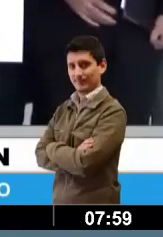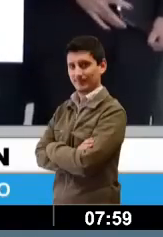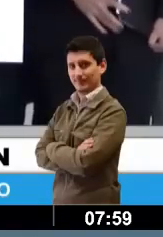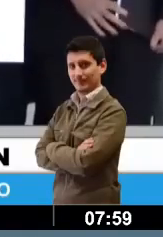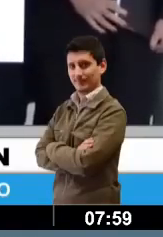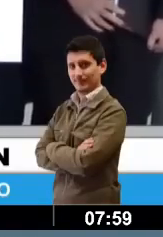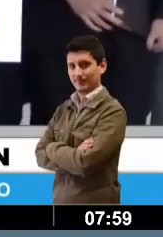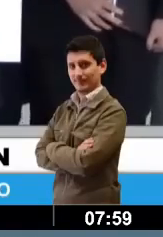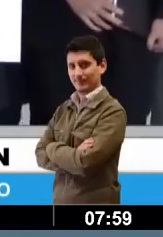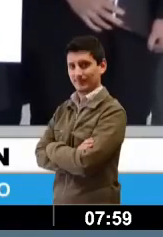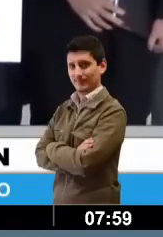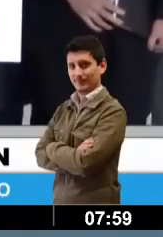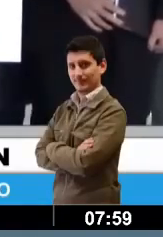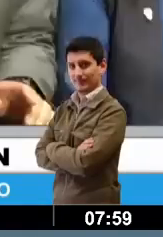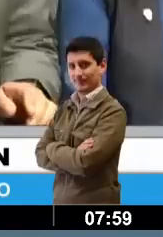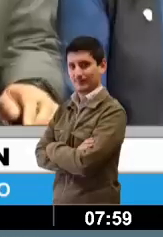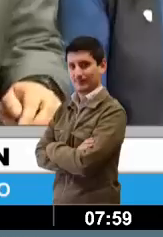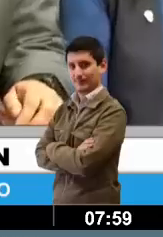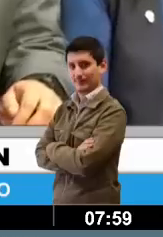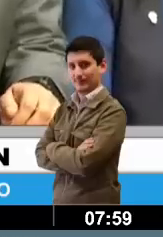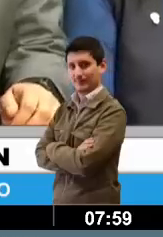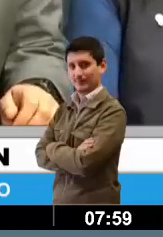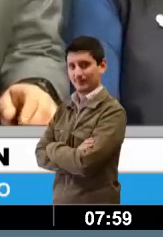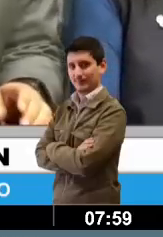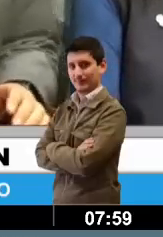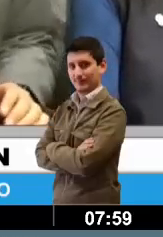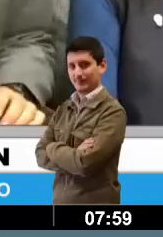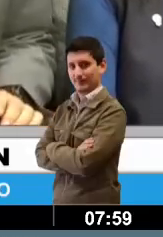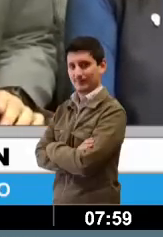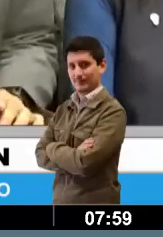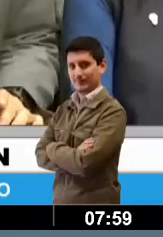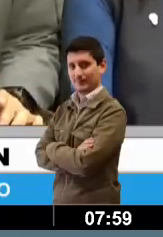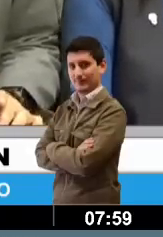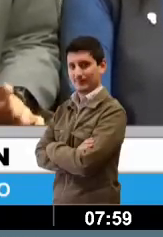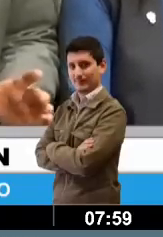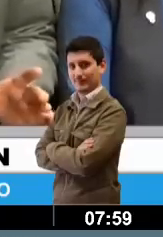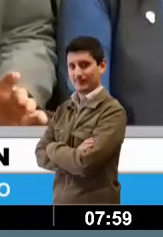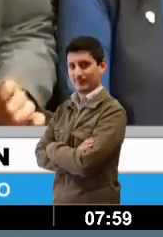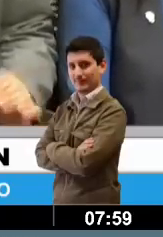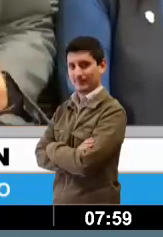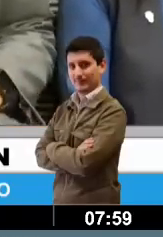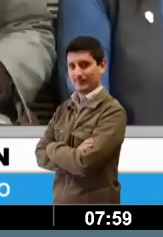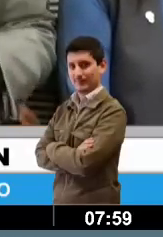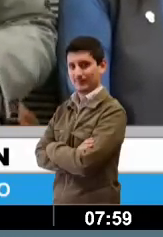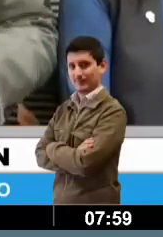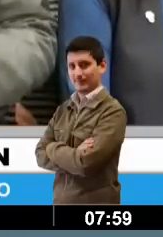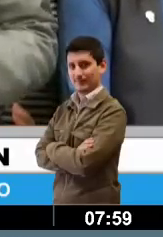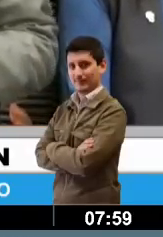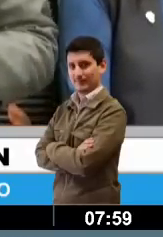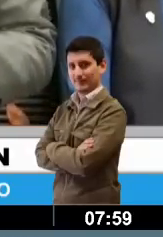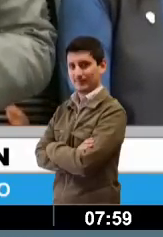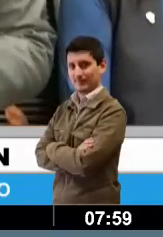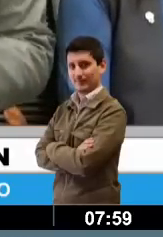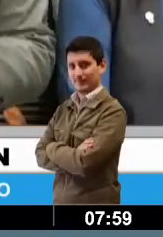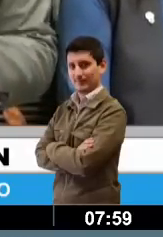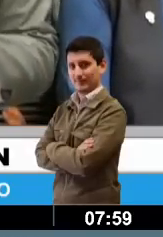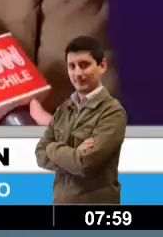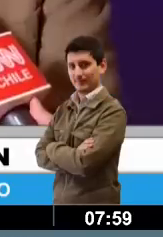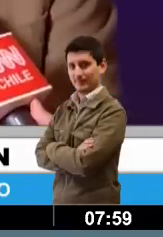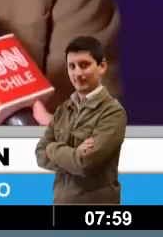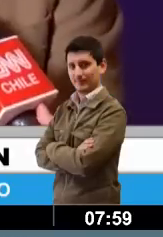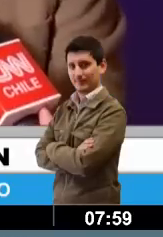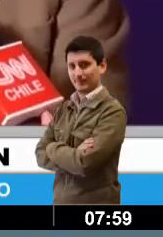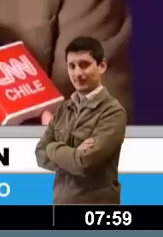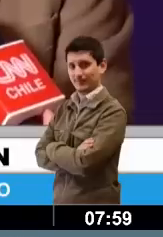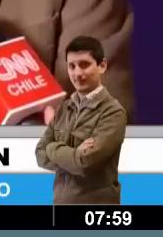acusación constitucional y elección de la Cámara. Pero si existe un veto a la democracia cristiana, es evidente que ello va a generar consecuencias